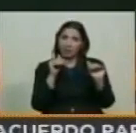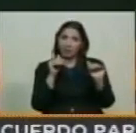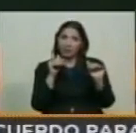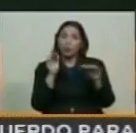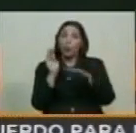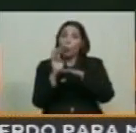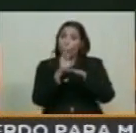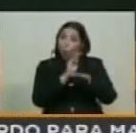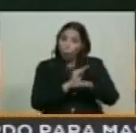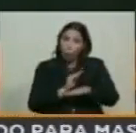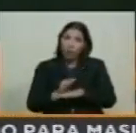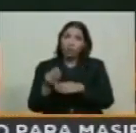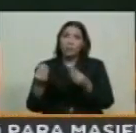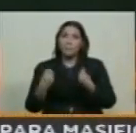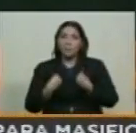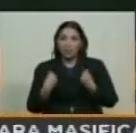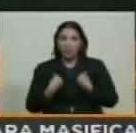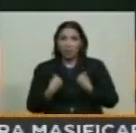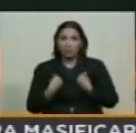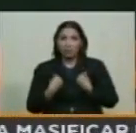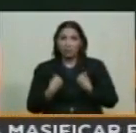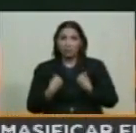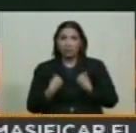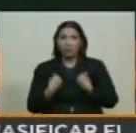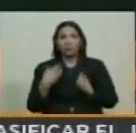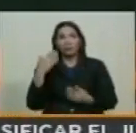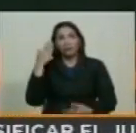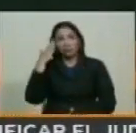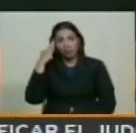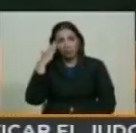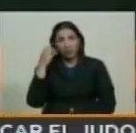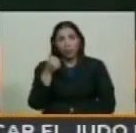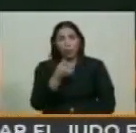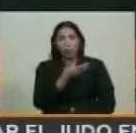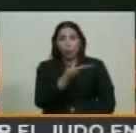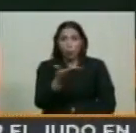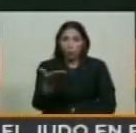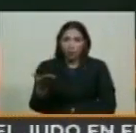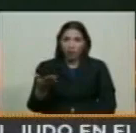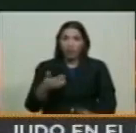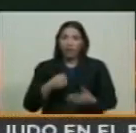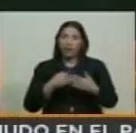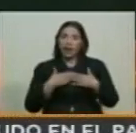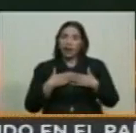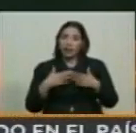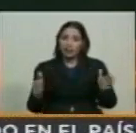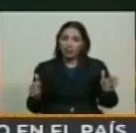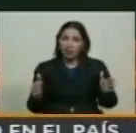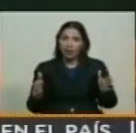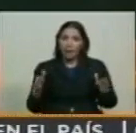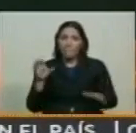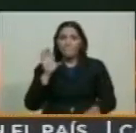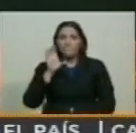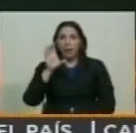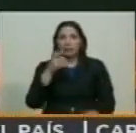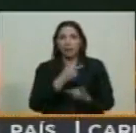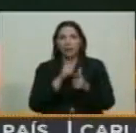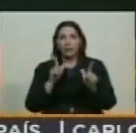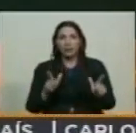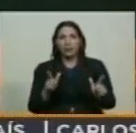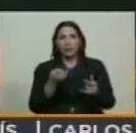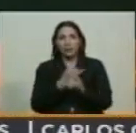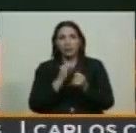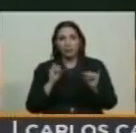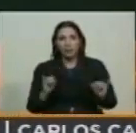vidas, porque sé que en ustedes está la garantía de la patria libre y soberana e independiente que